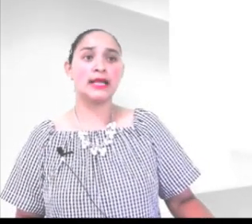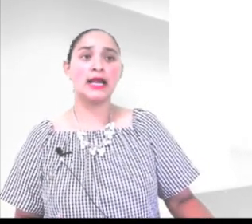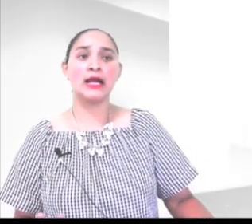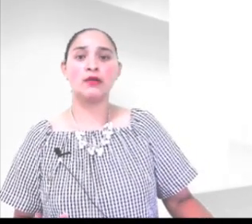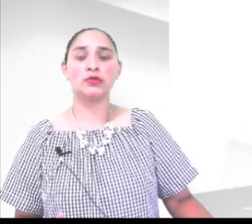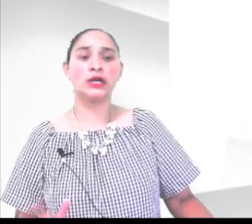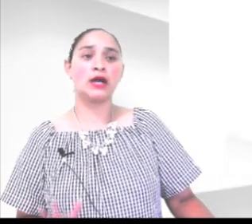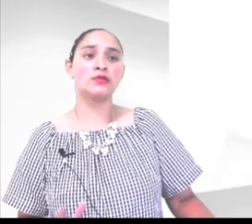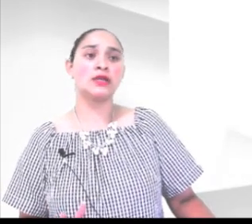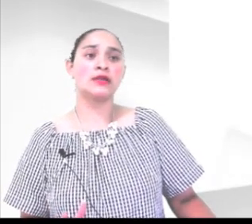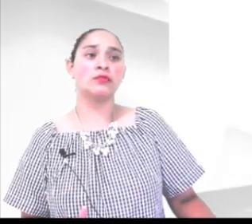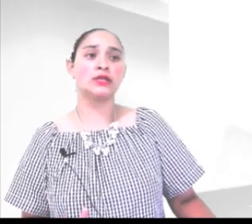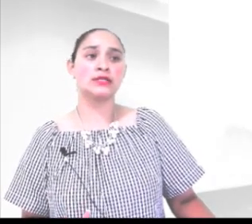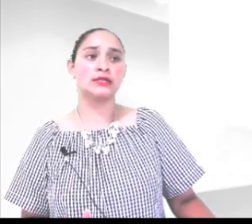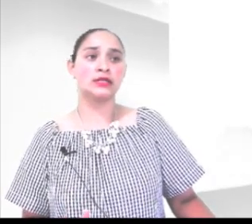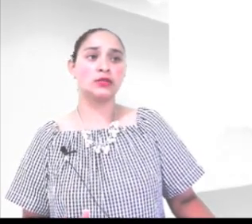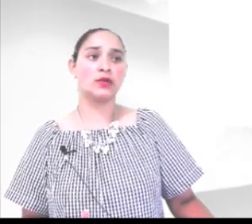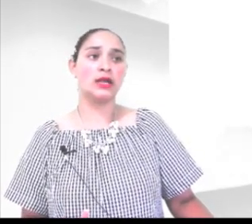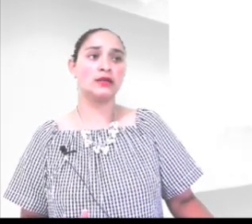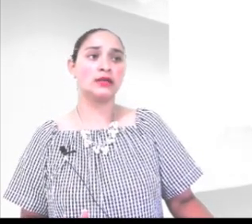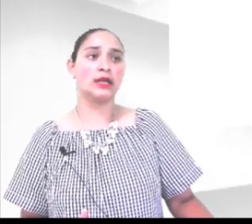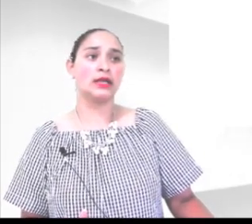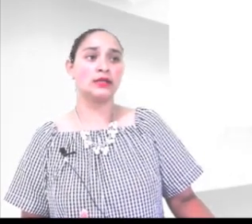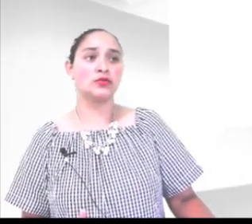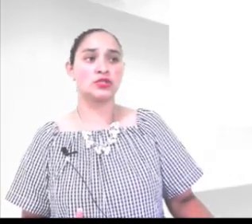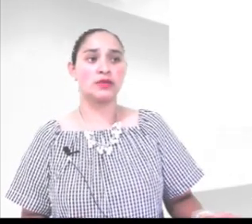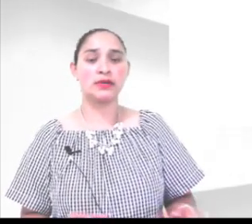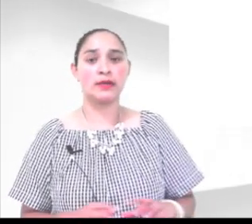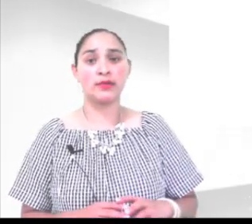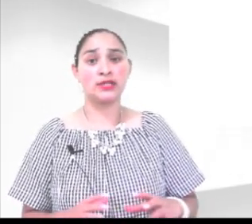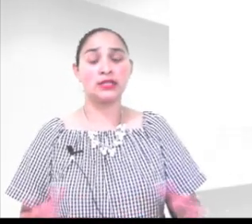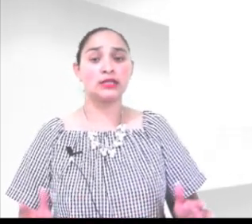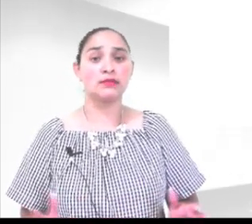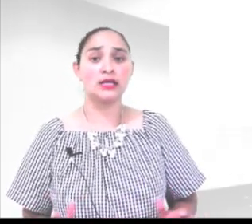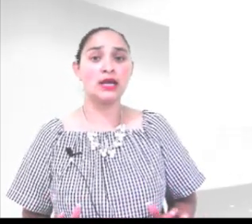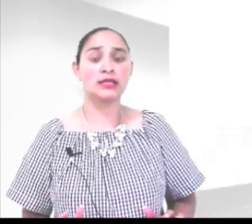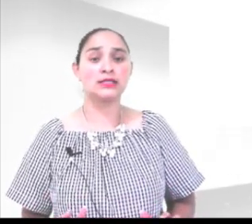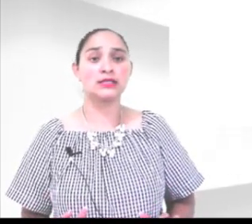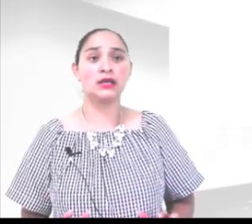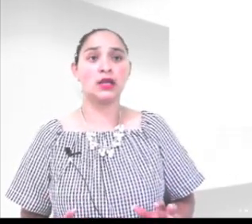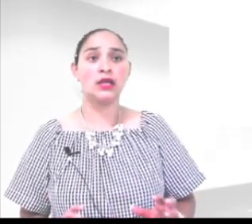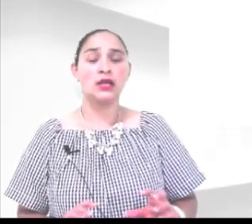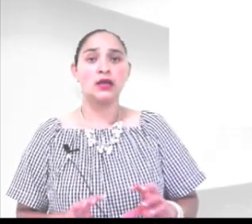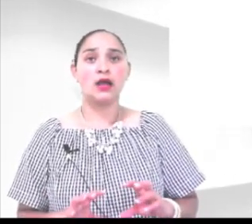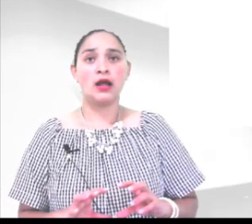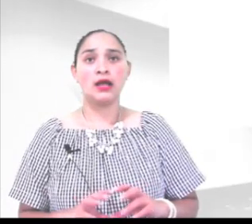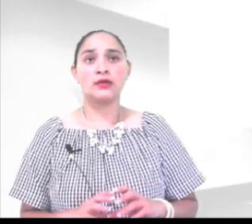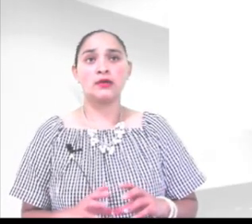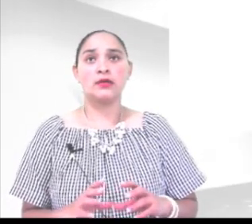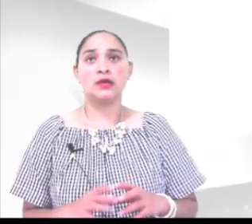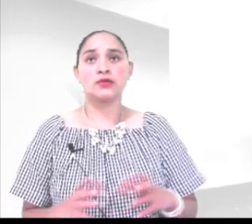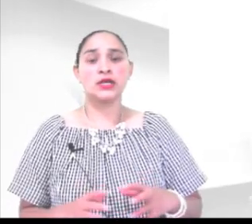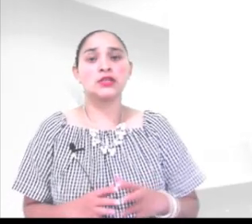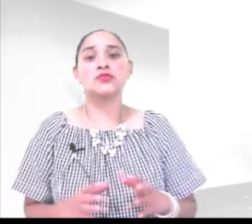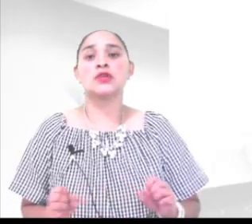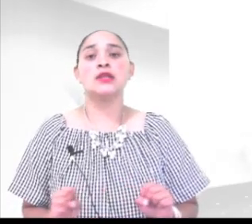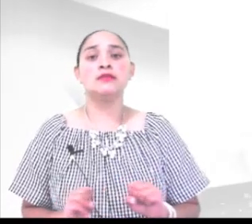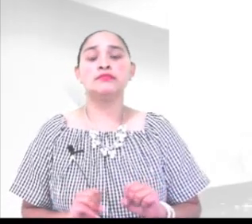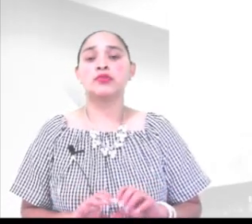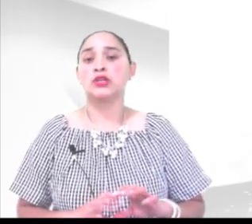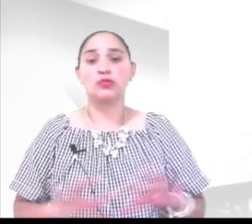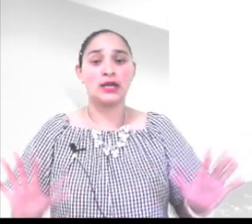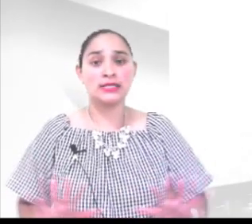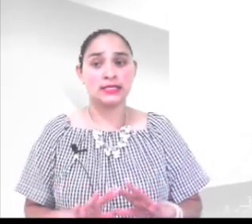También dice que la otra causa de un desastre natural no siempre se pueden determinar, es decir, que hay cosas que